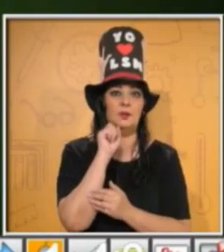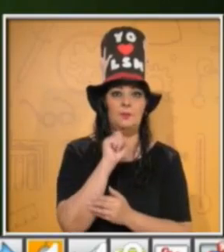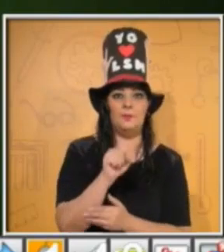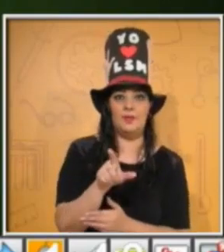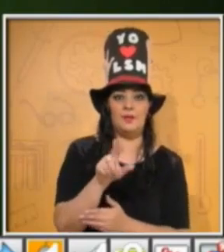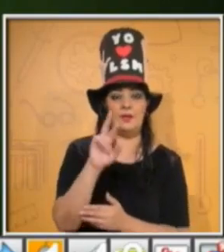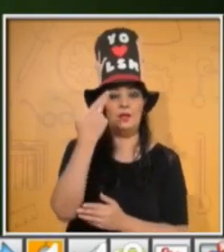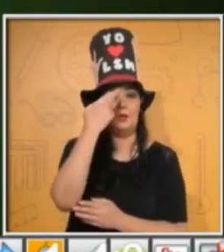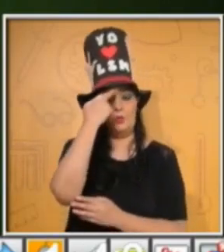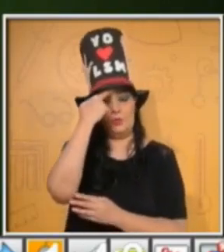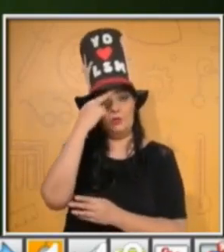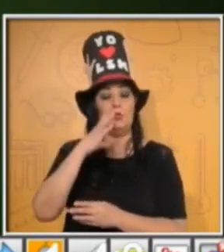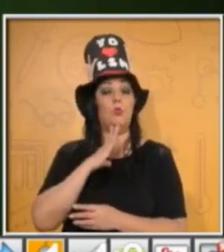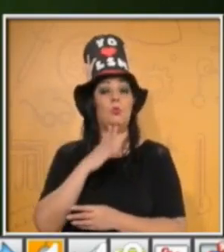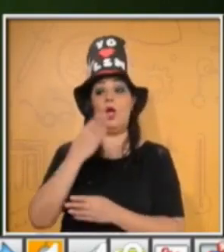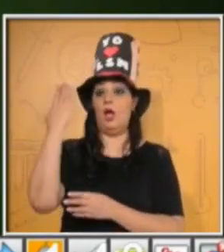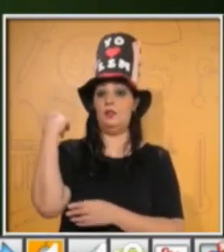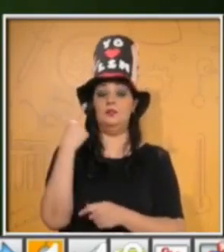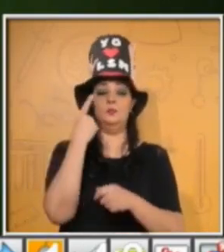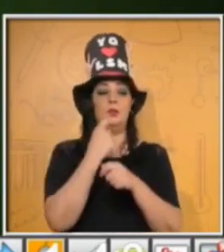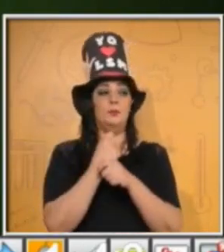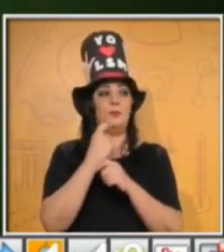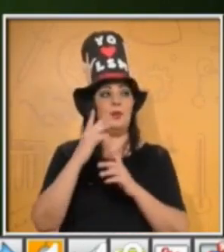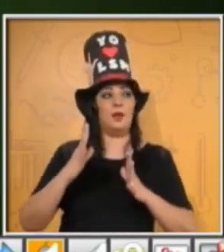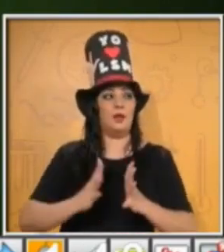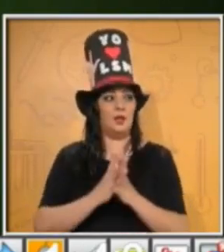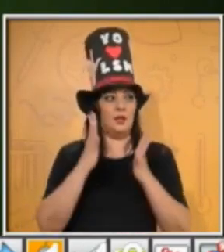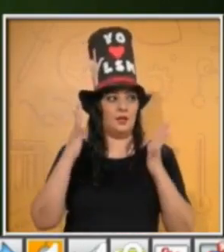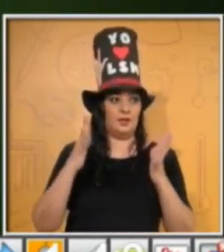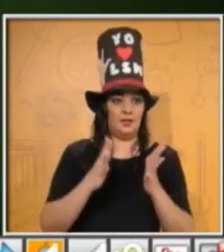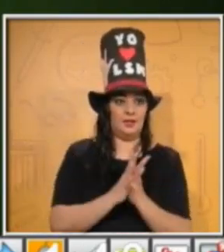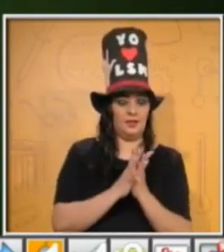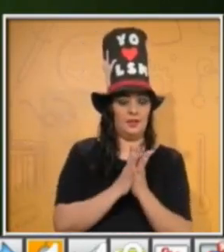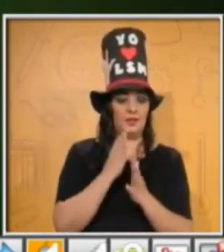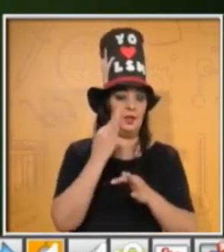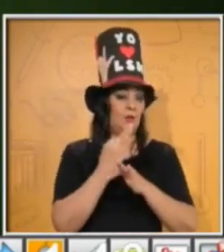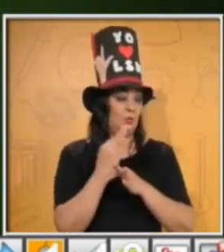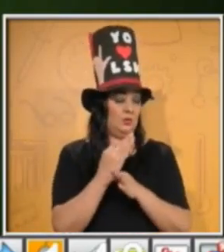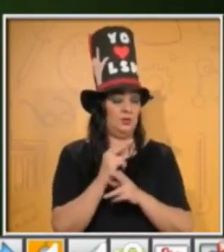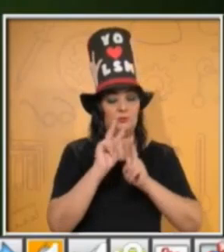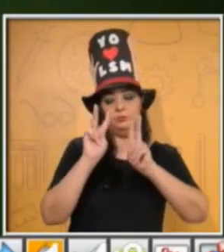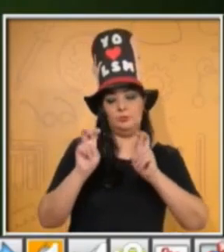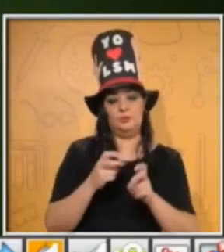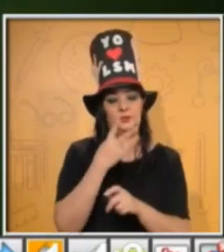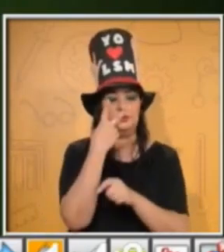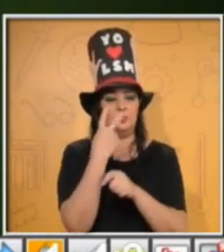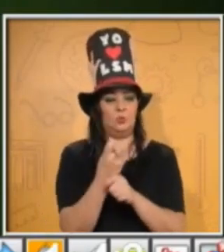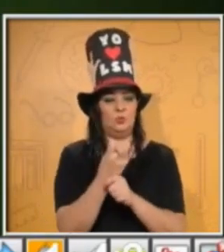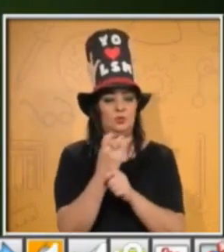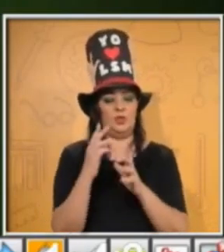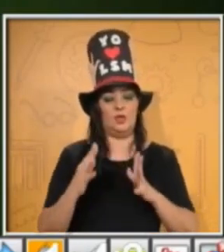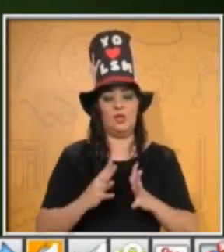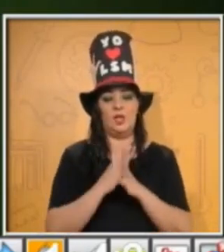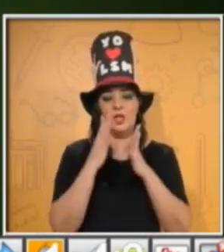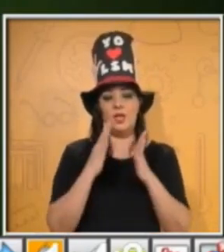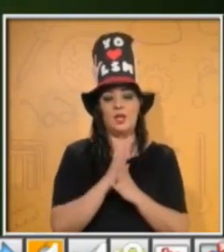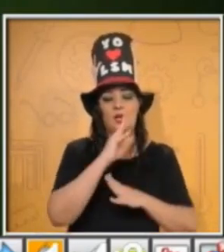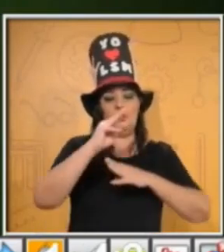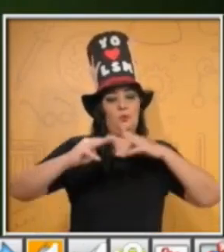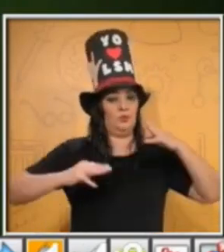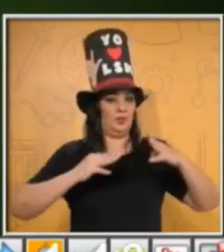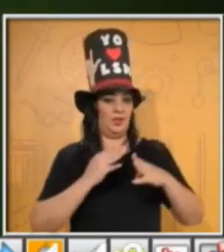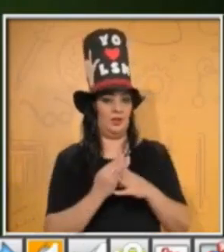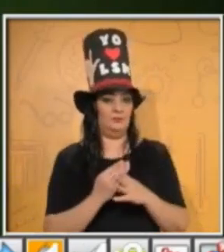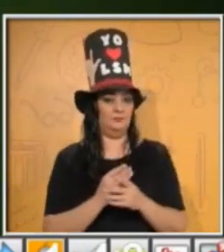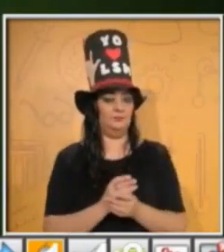hubo una Primera Guerra Mundial y ahorita te vamos a hablar durante la Segunda Guerra Mundial. Vamos a ponernos en contexto. Si